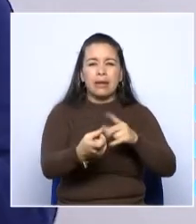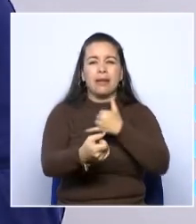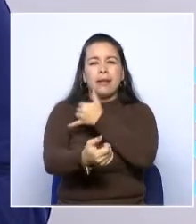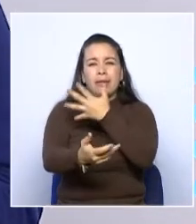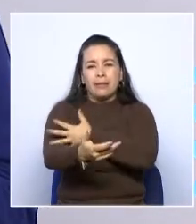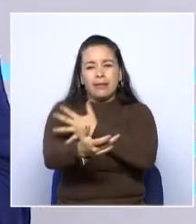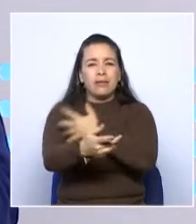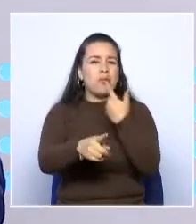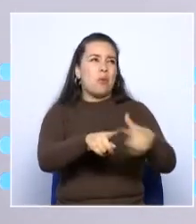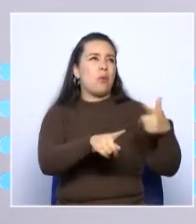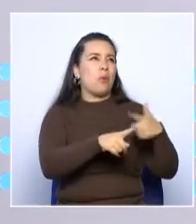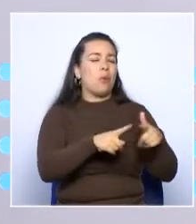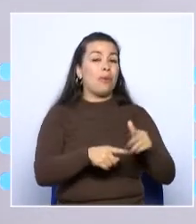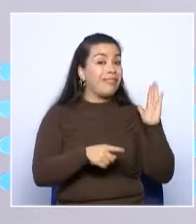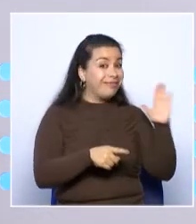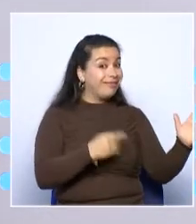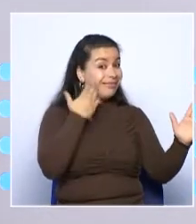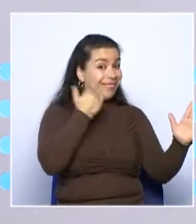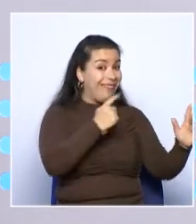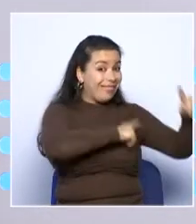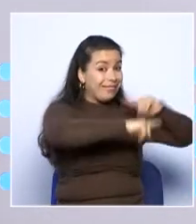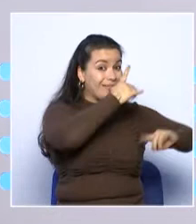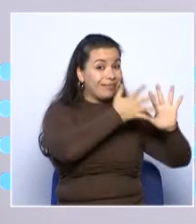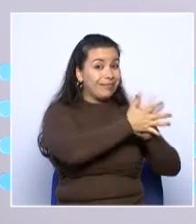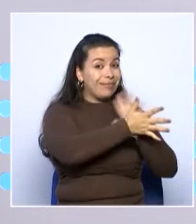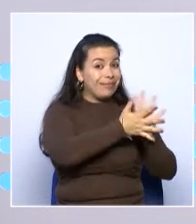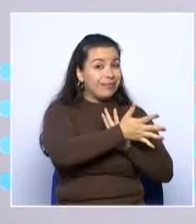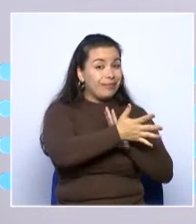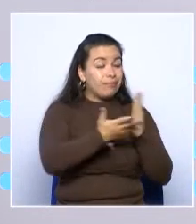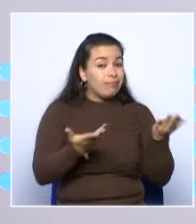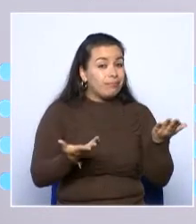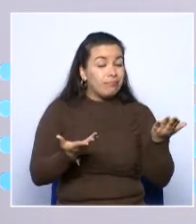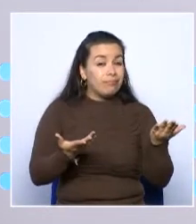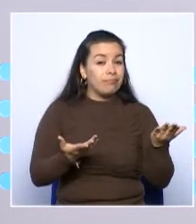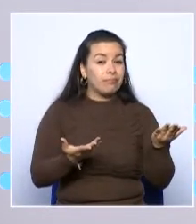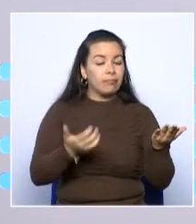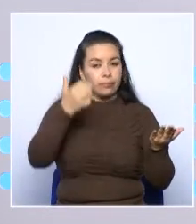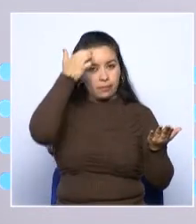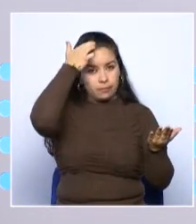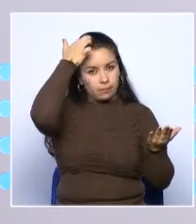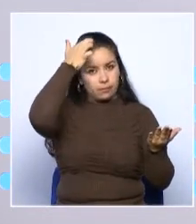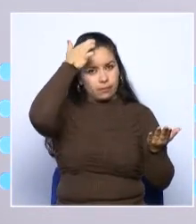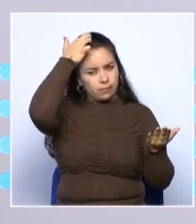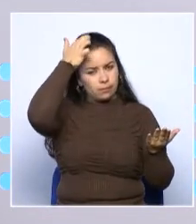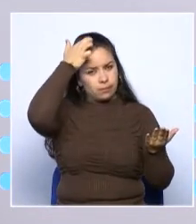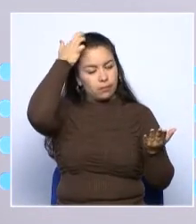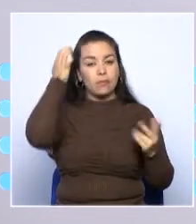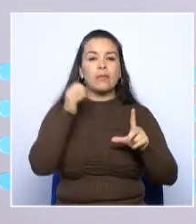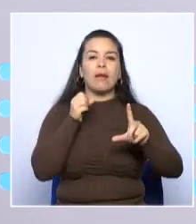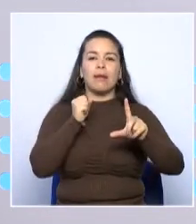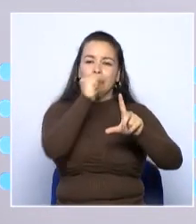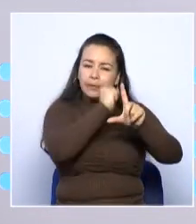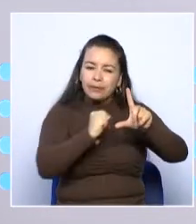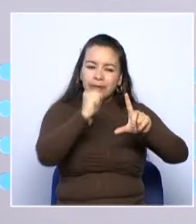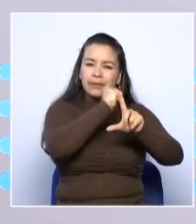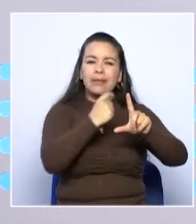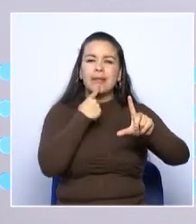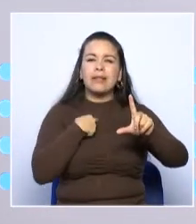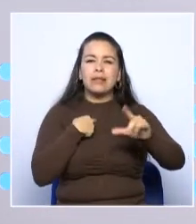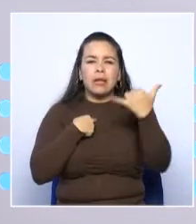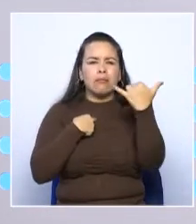acaba de decir la doctora María Mónica. Es que la ecografía transvaginal me muestra cómo está el útero y los